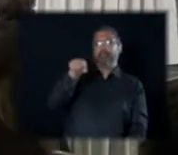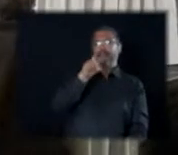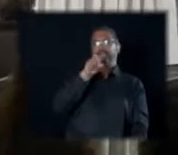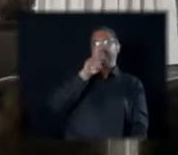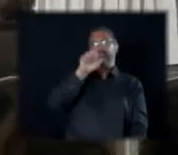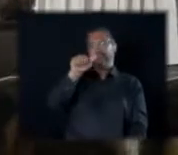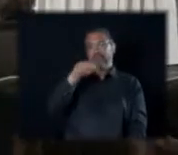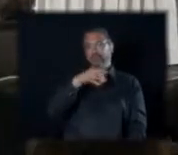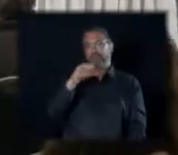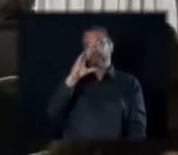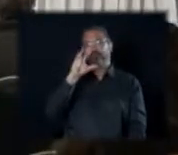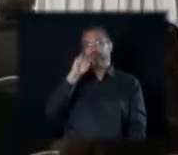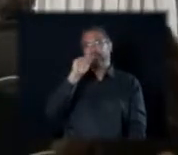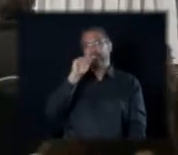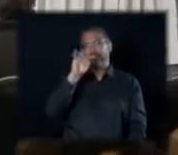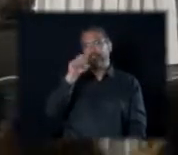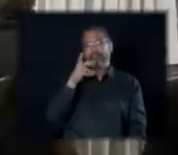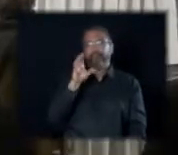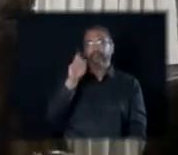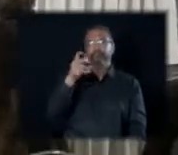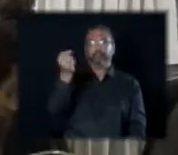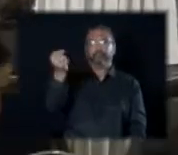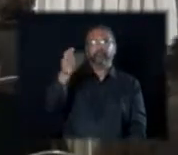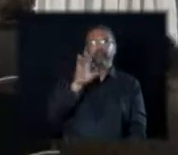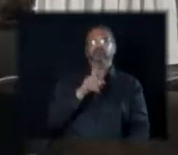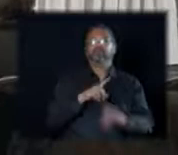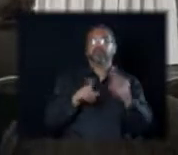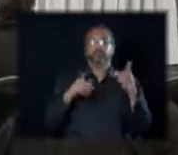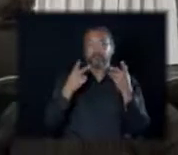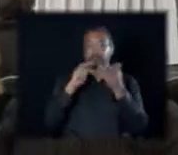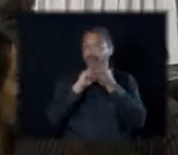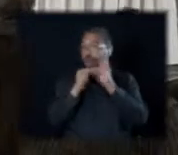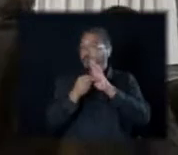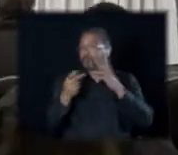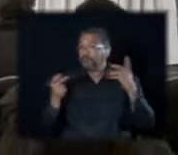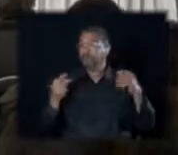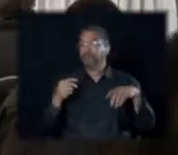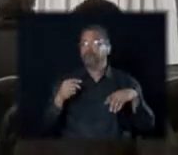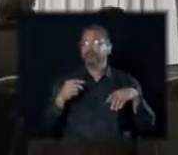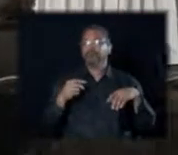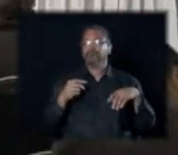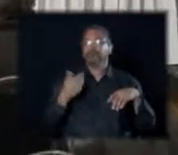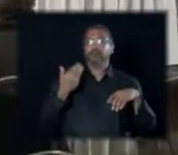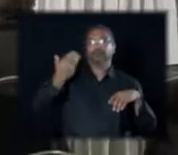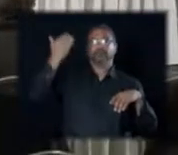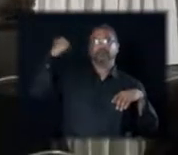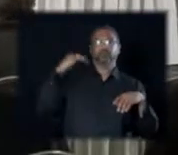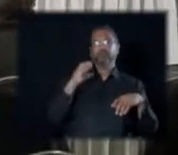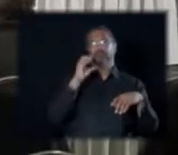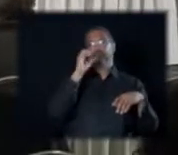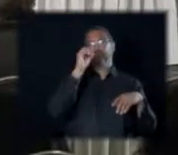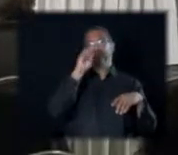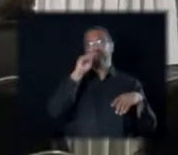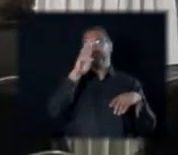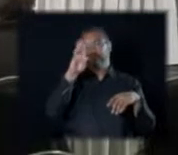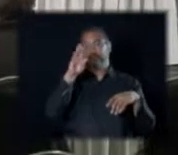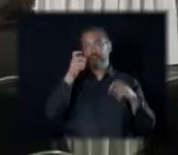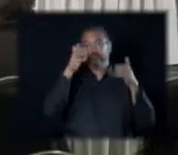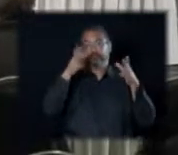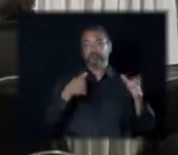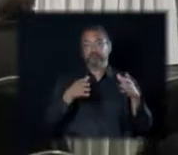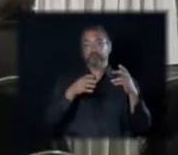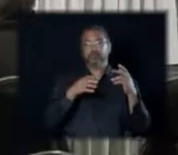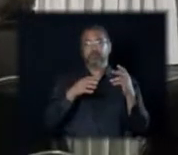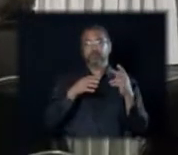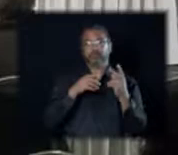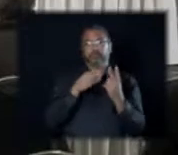Antes de que usted termine, quería ir al señor Rivas y al señor Batista para que completen la ronda introductoria antes